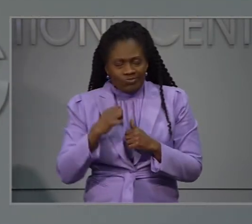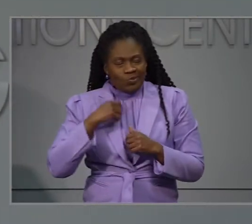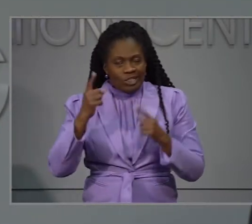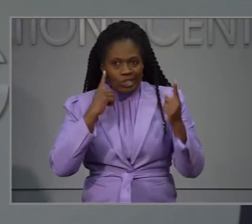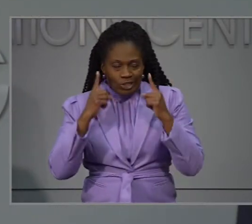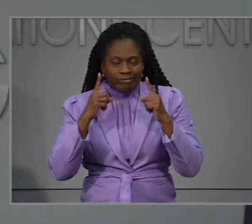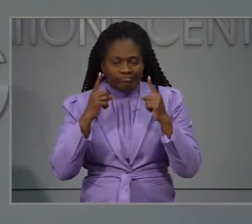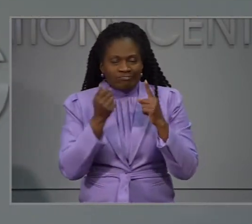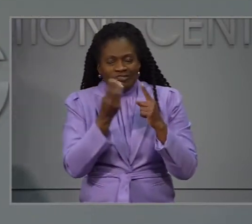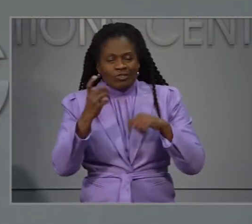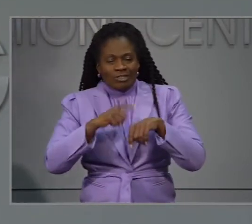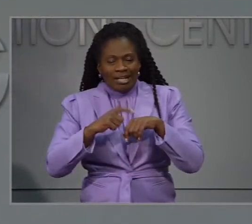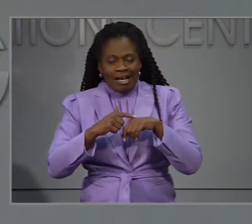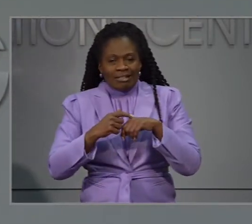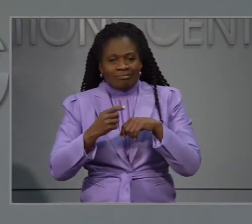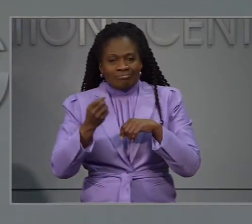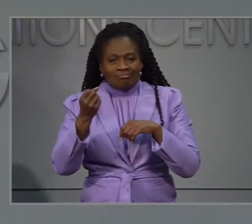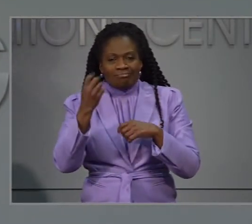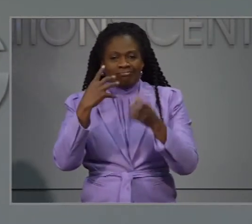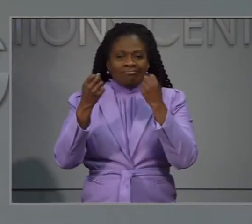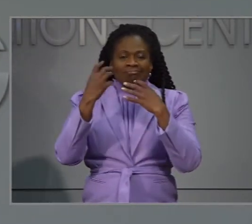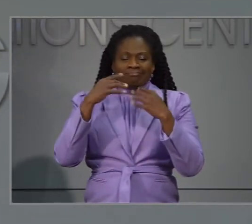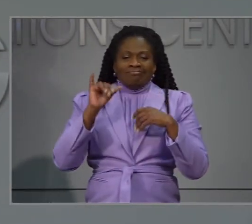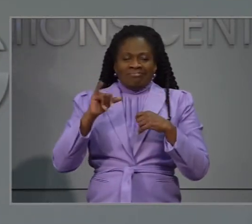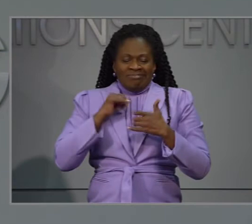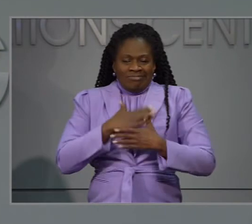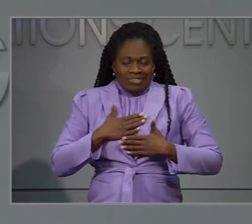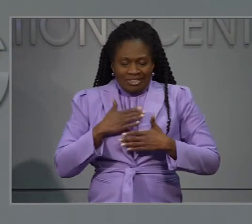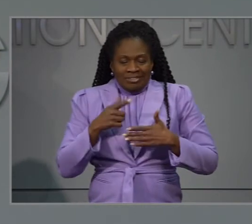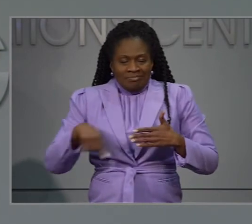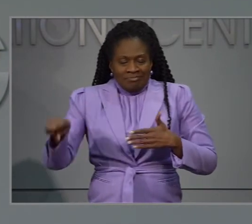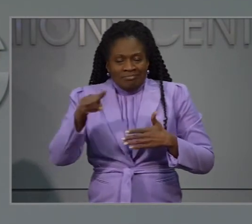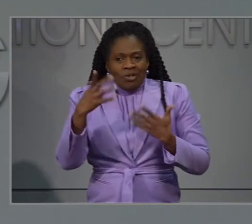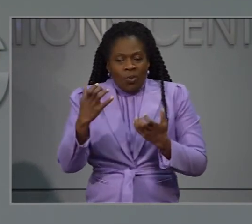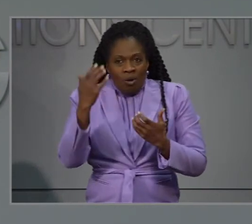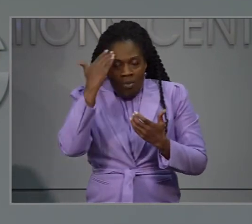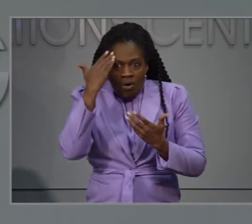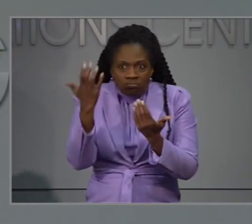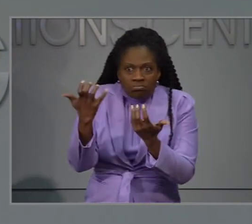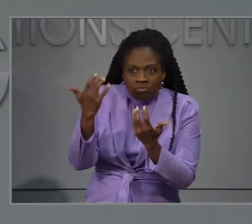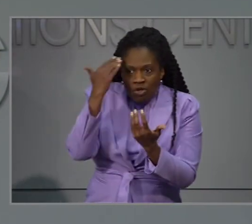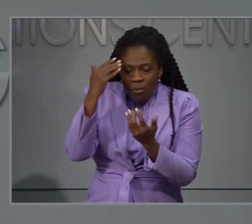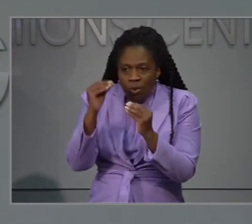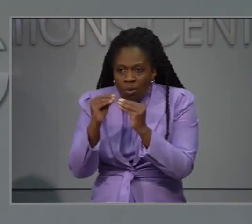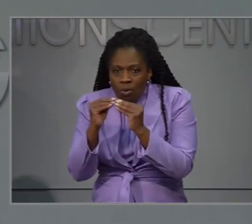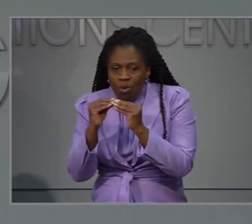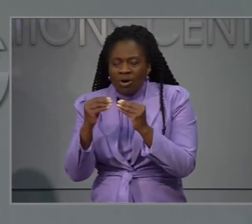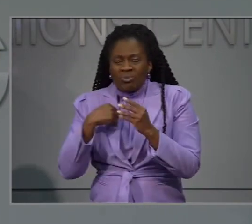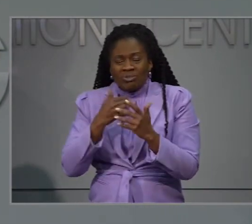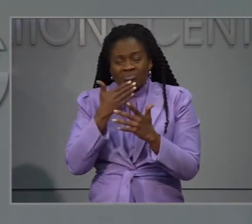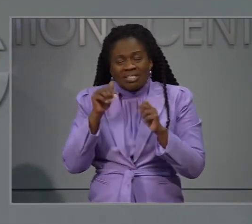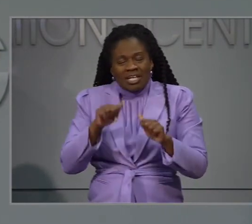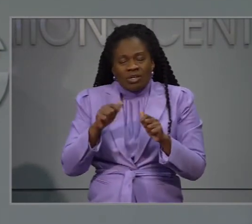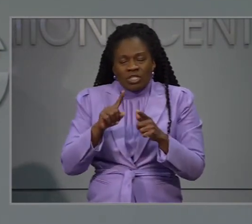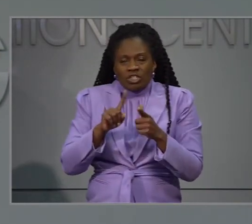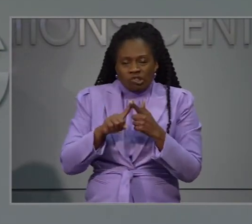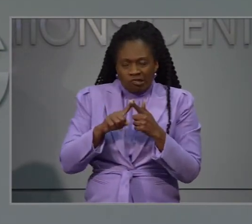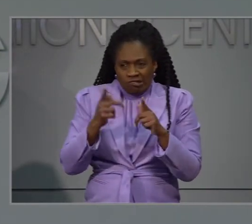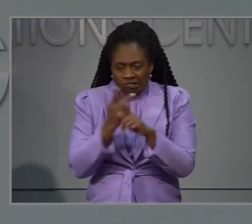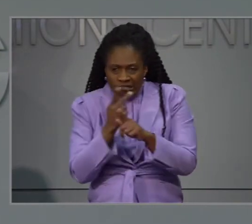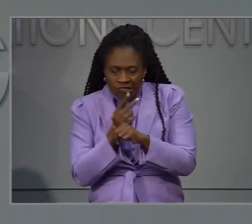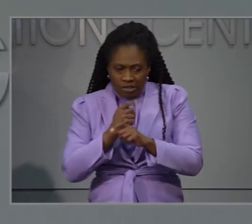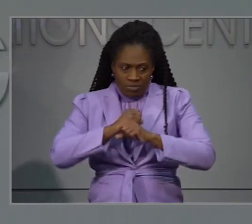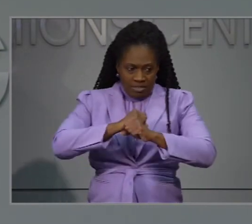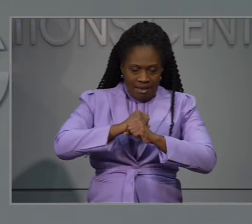gracias hemos escuchado esta pregunta un par de veces esta semana aprecio que todo el mundo quiere más información estamos haciendo lo mejor